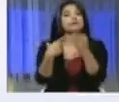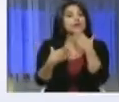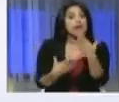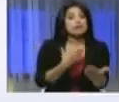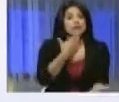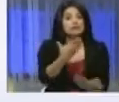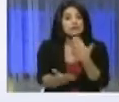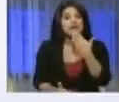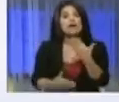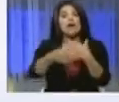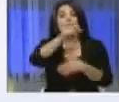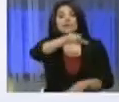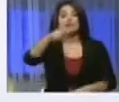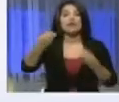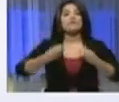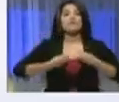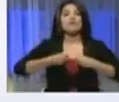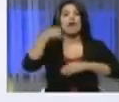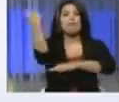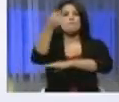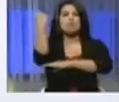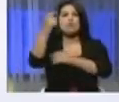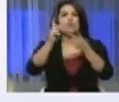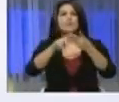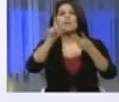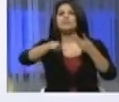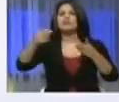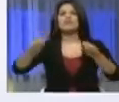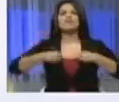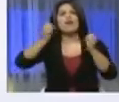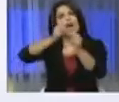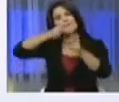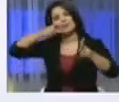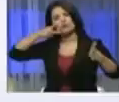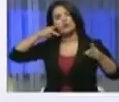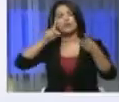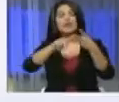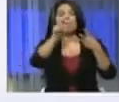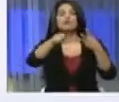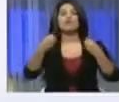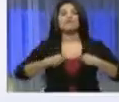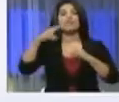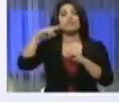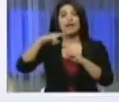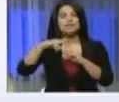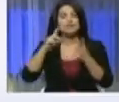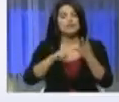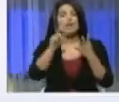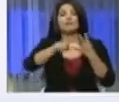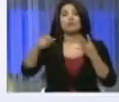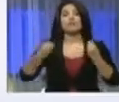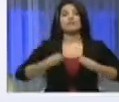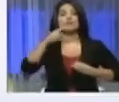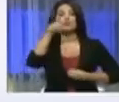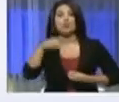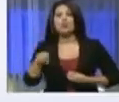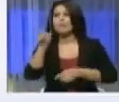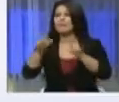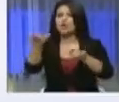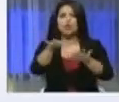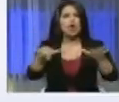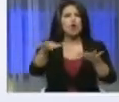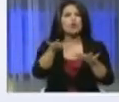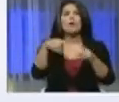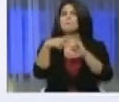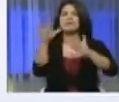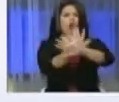del pueblo del Apure, del pueblo de Amazonas, del pueblo del Táchira, del pueblo del Zulia y de todo el